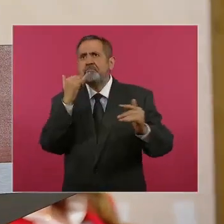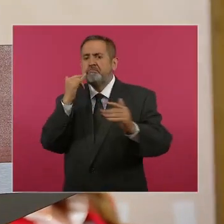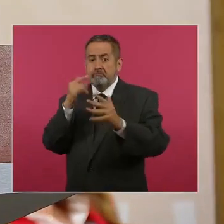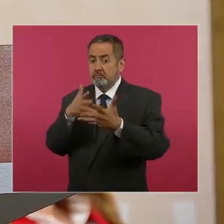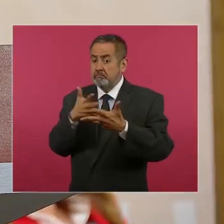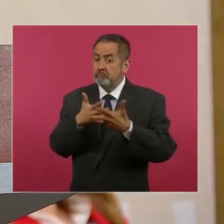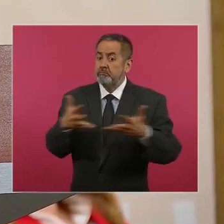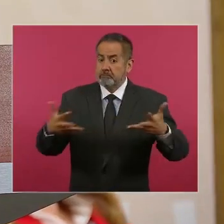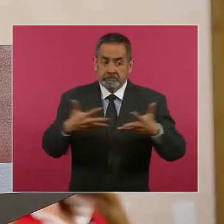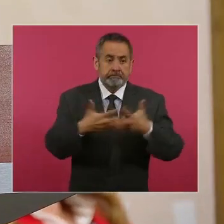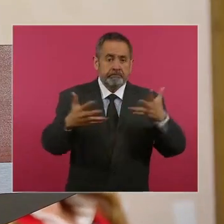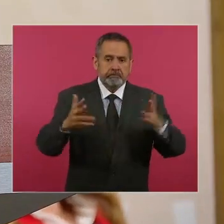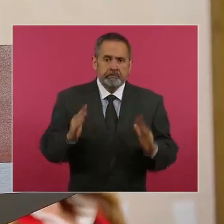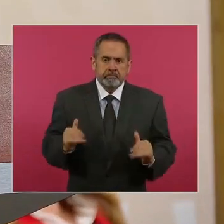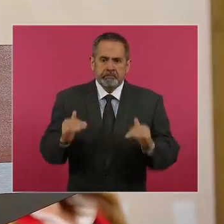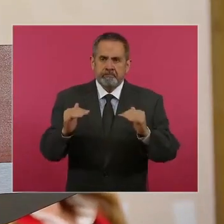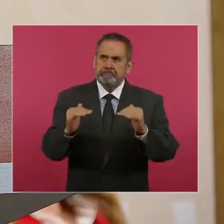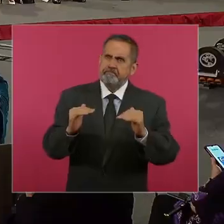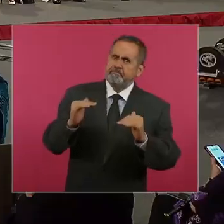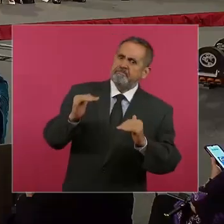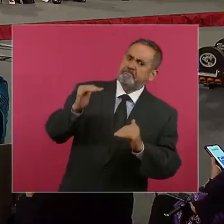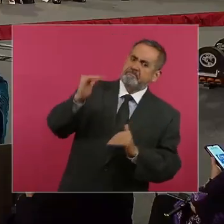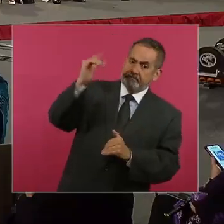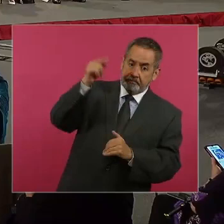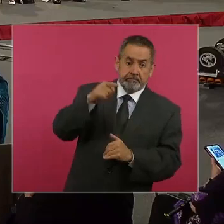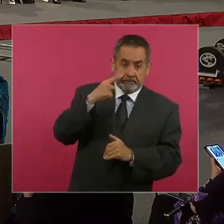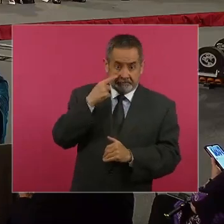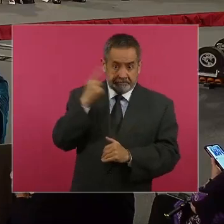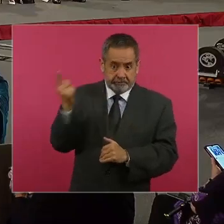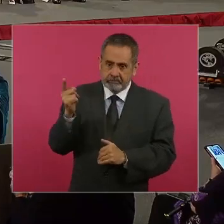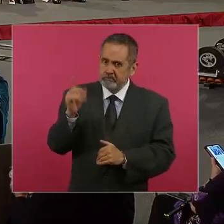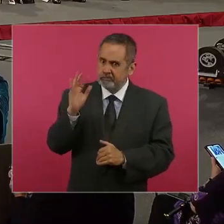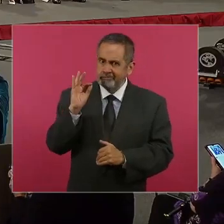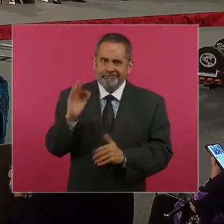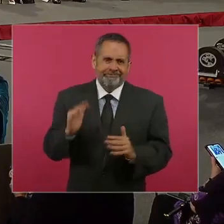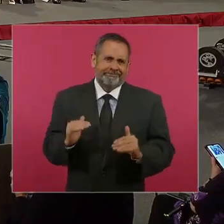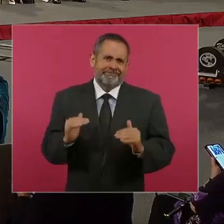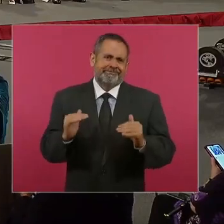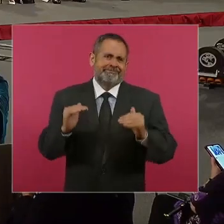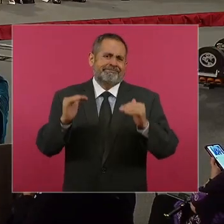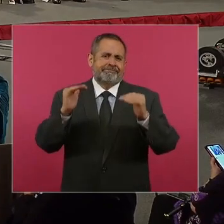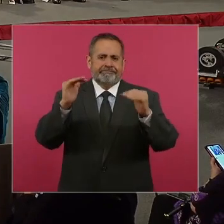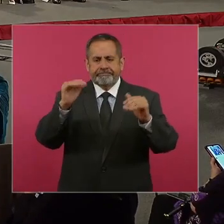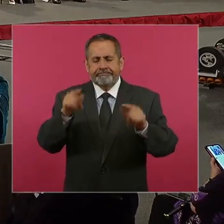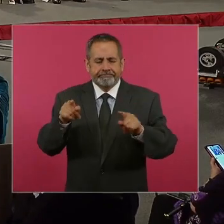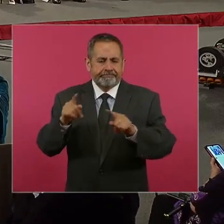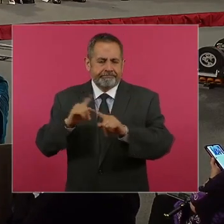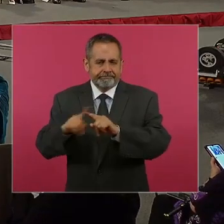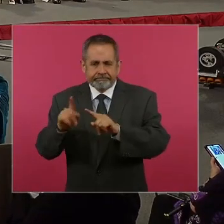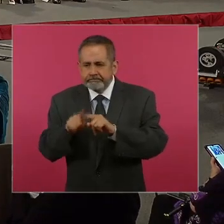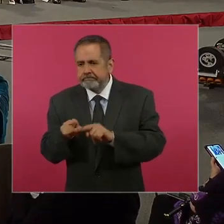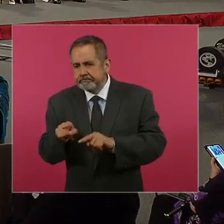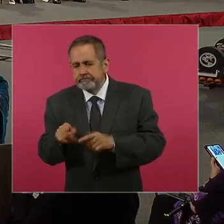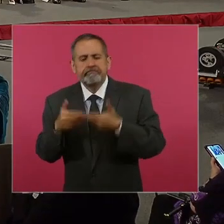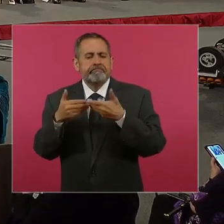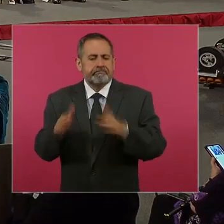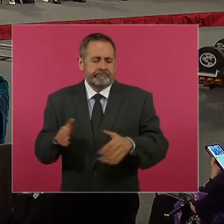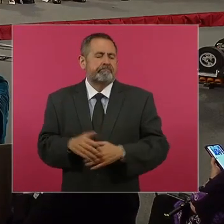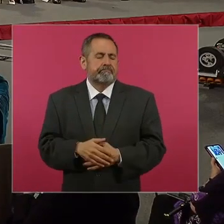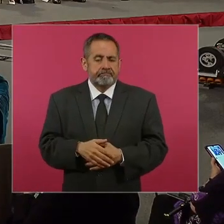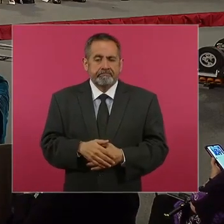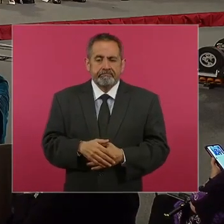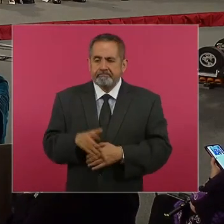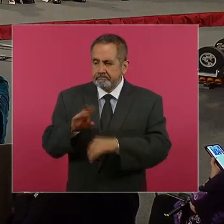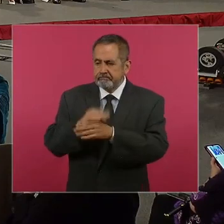con edificaciones muy elevadas, como las que ustedes pueden observar en las fotografías, puede abrirse al público. Ya tenemos